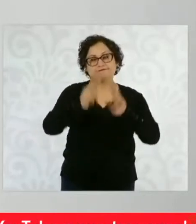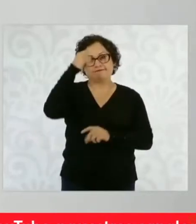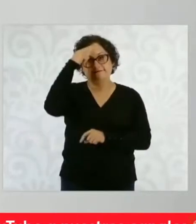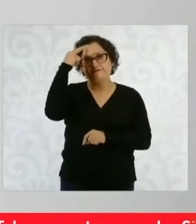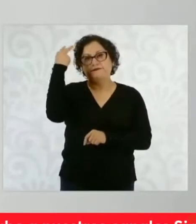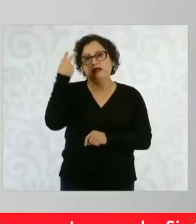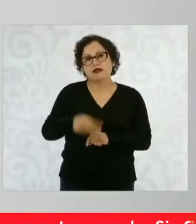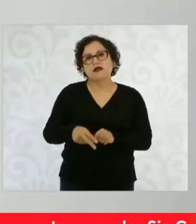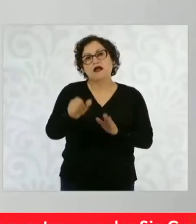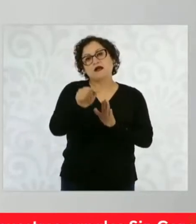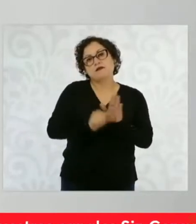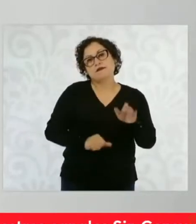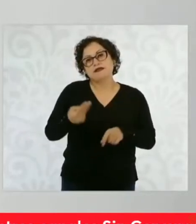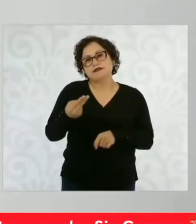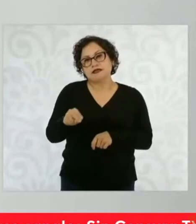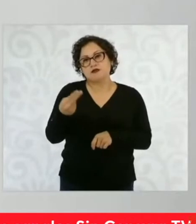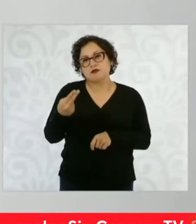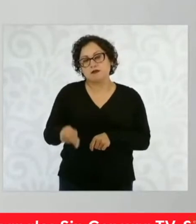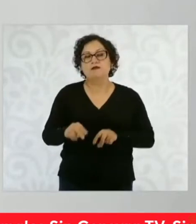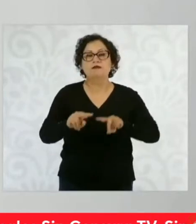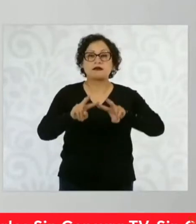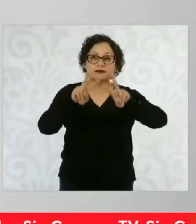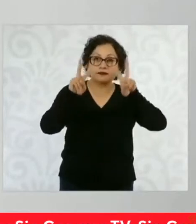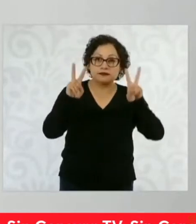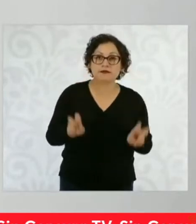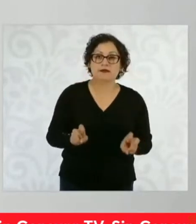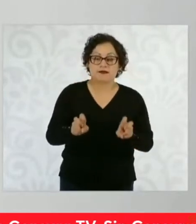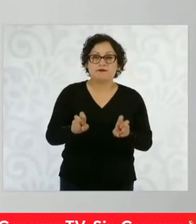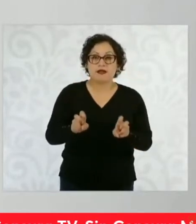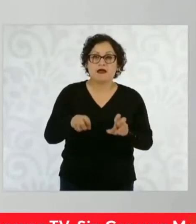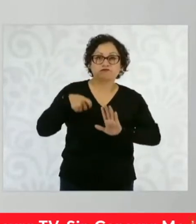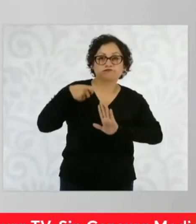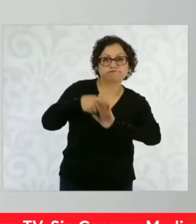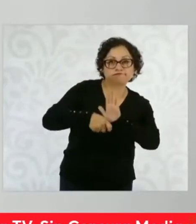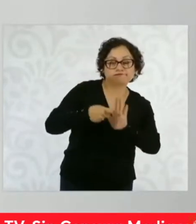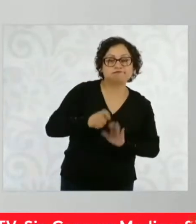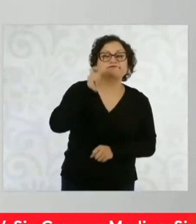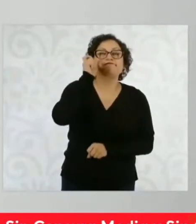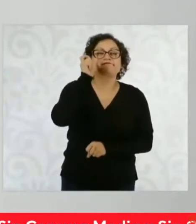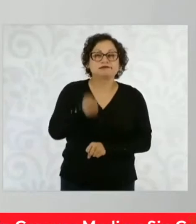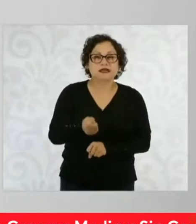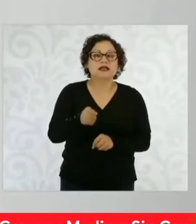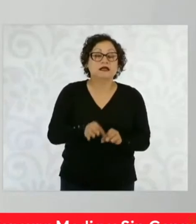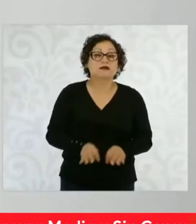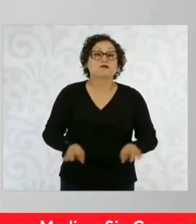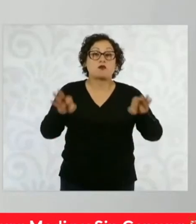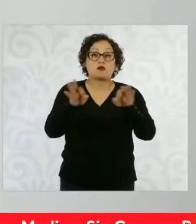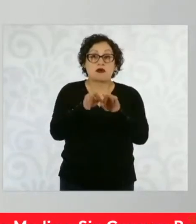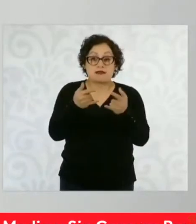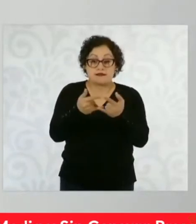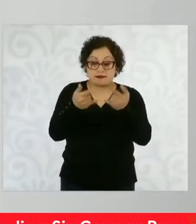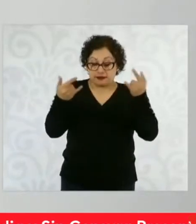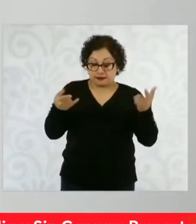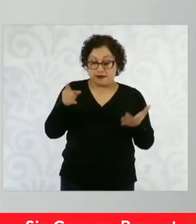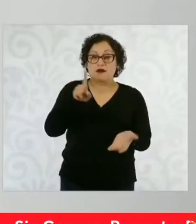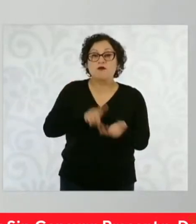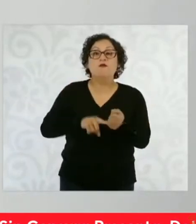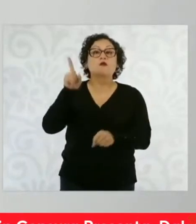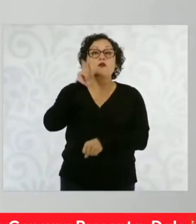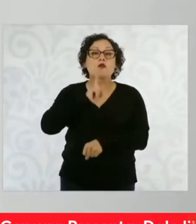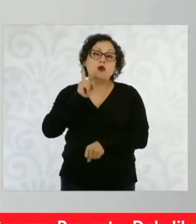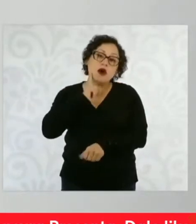mes de noviembre hemos dedicado a destacar primero aquellas mujeres que fueron precursoras de este